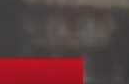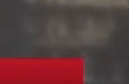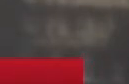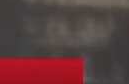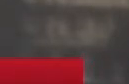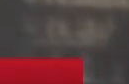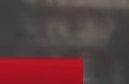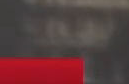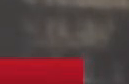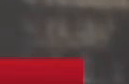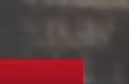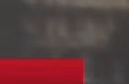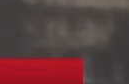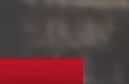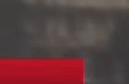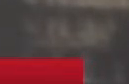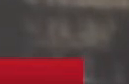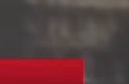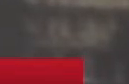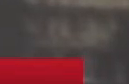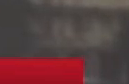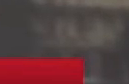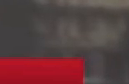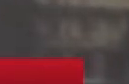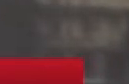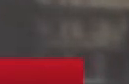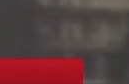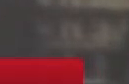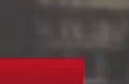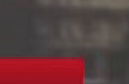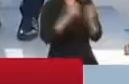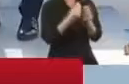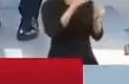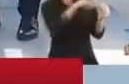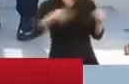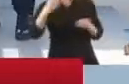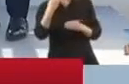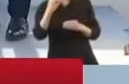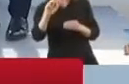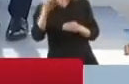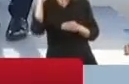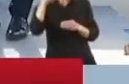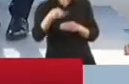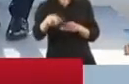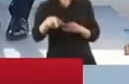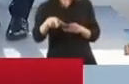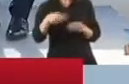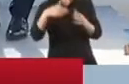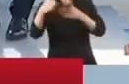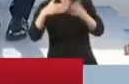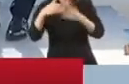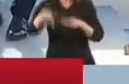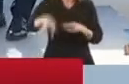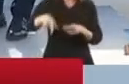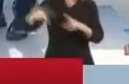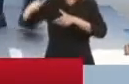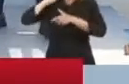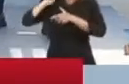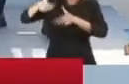cual. Más chiquito. Tal cual. El día de la patria es el día de la patria. Tal cual. ¿No? Se respeta. Y no se confunde con un